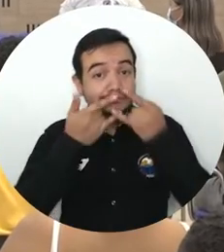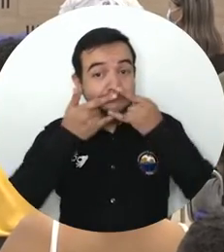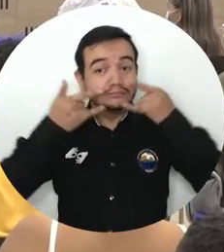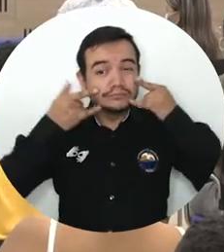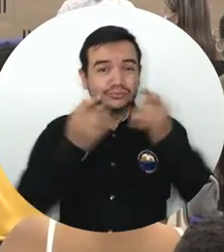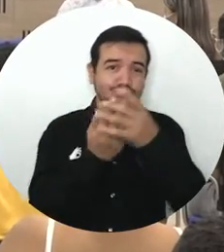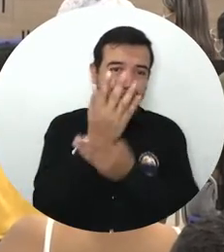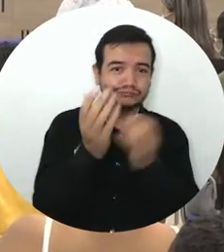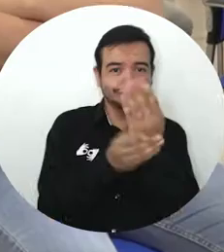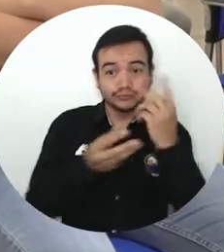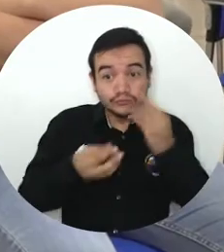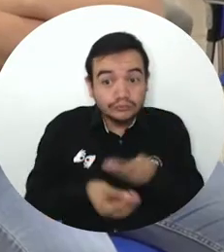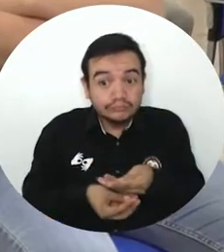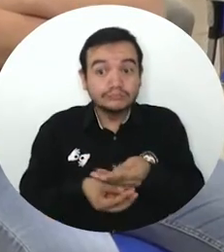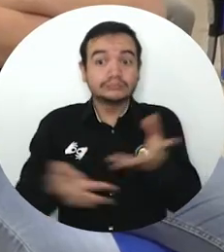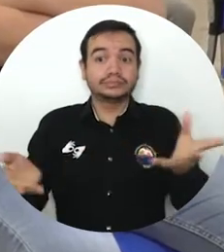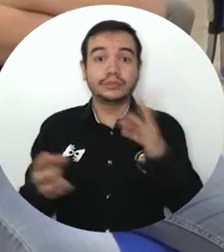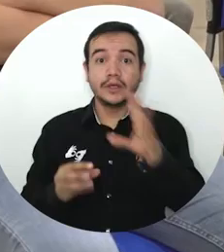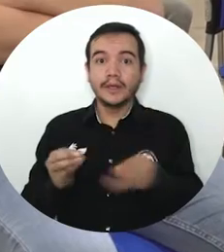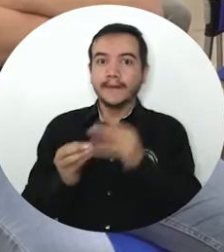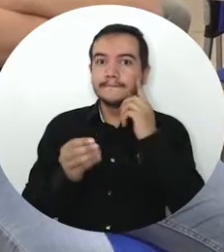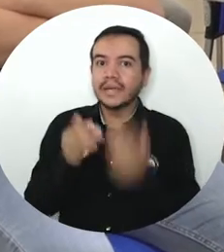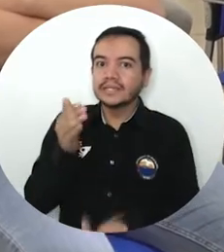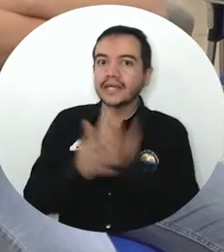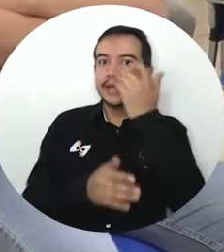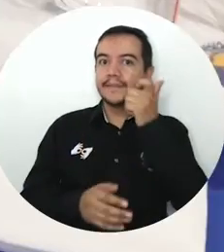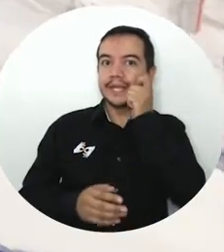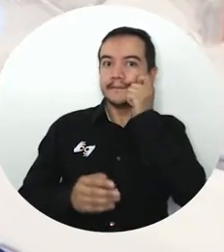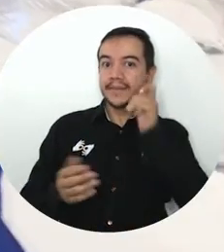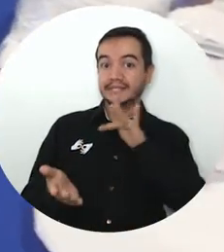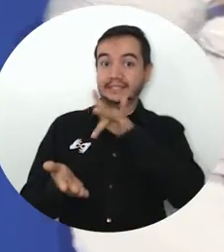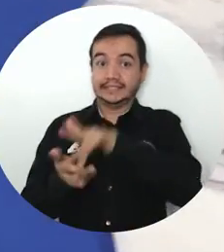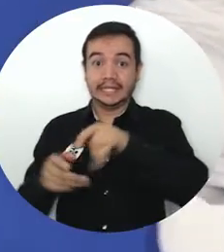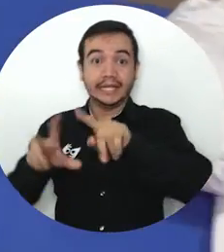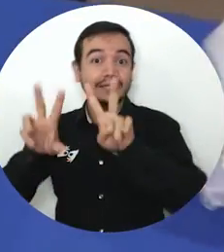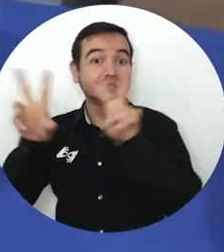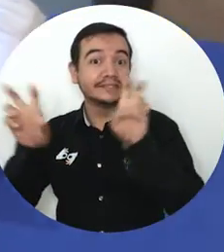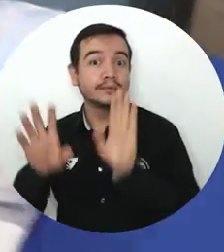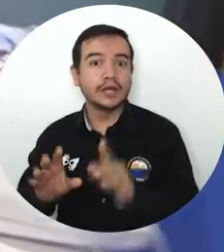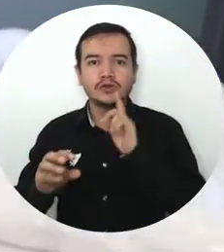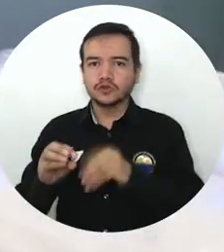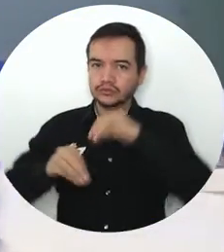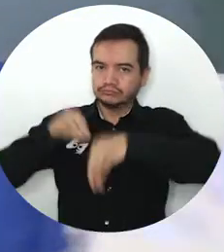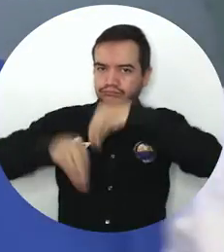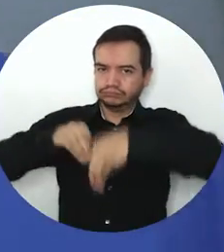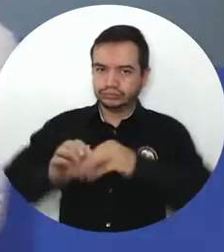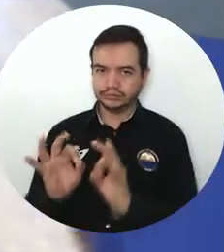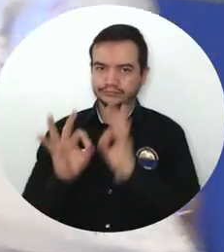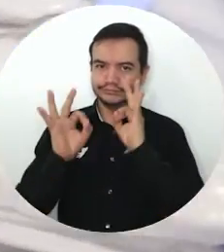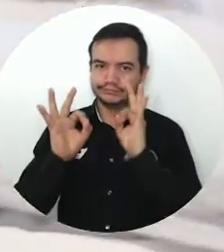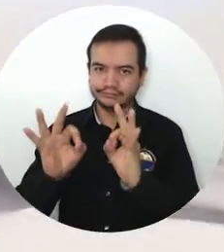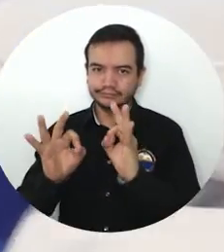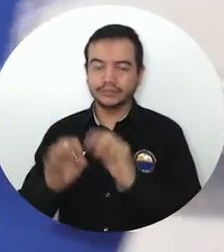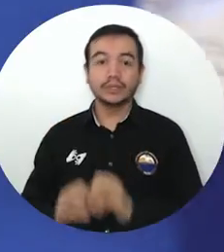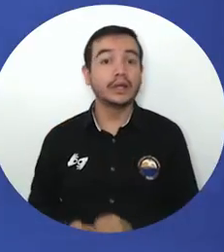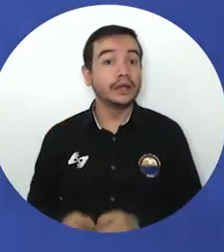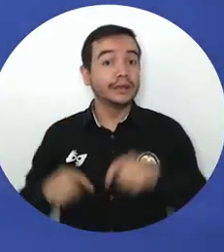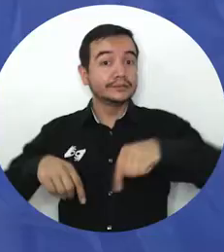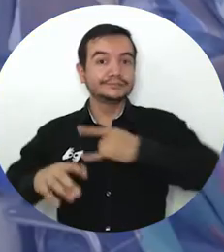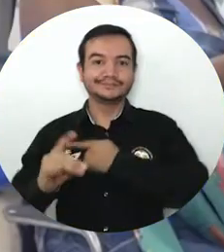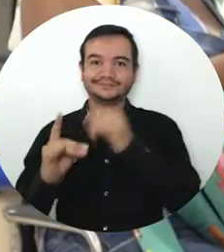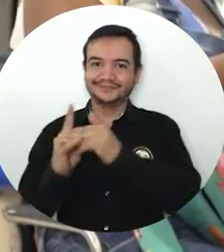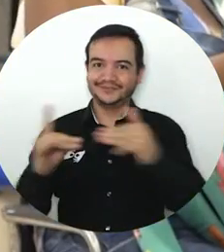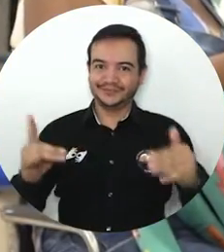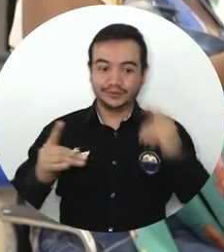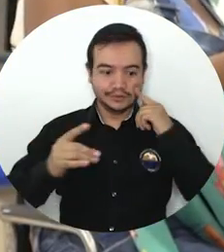Con la entrega de implementación de bioseguridad y el inicio de capacitaciones presenciales en buenas prácticas de manufactura, la Universidad del Magdalena